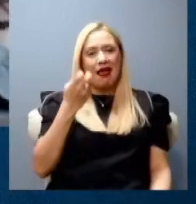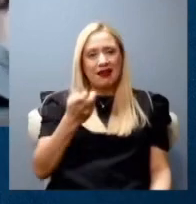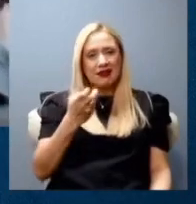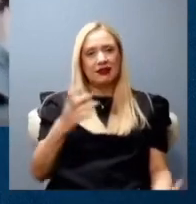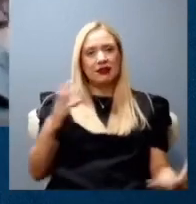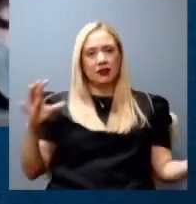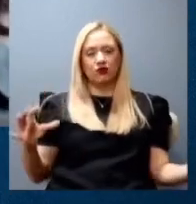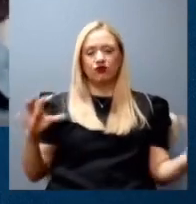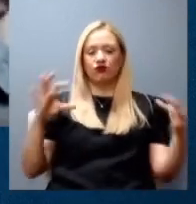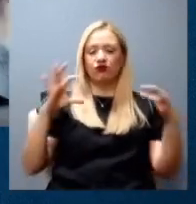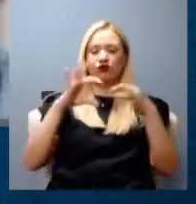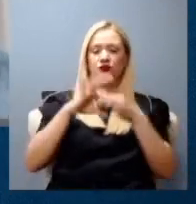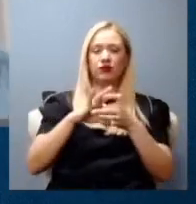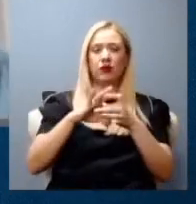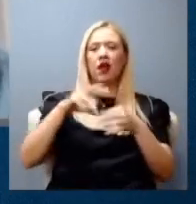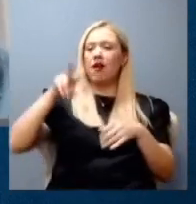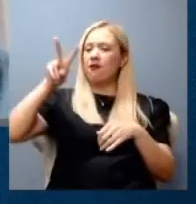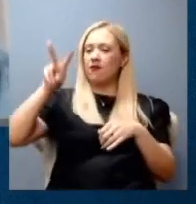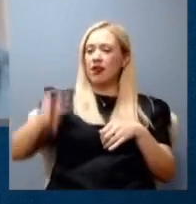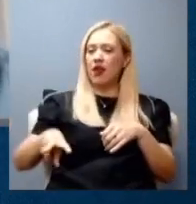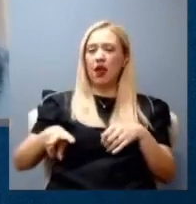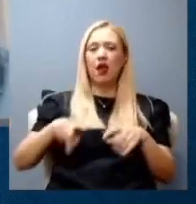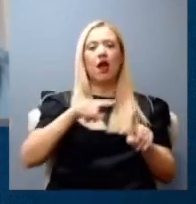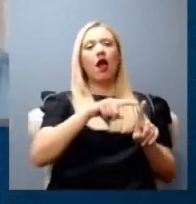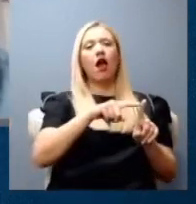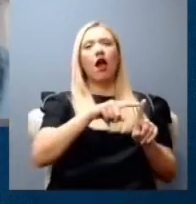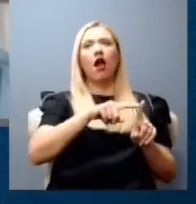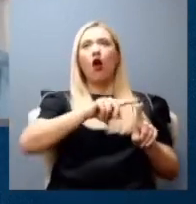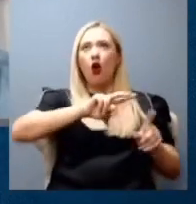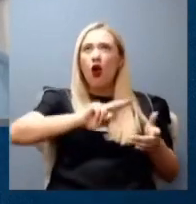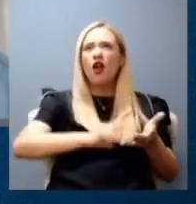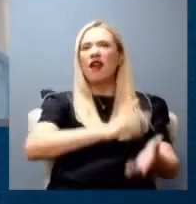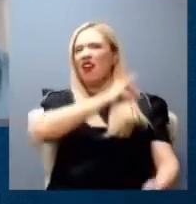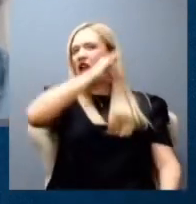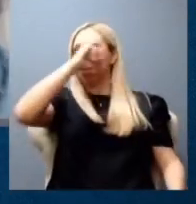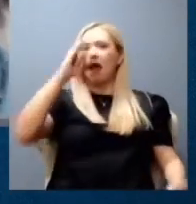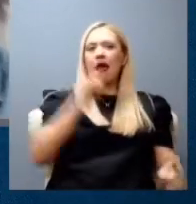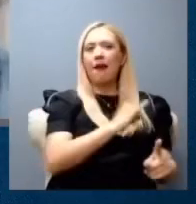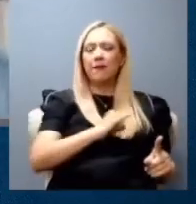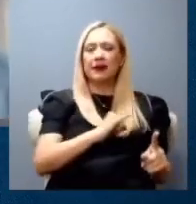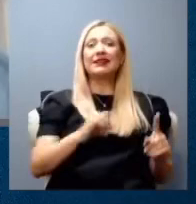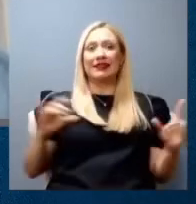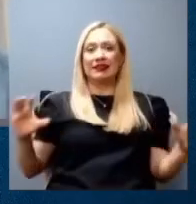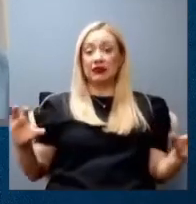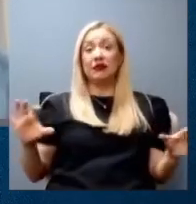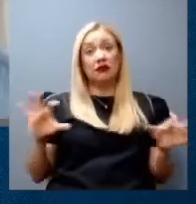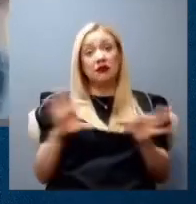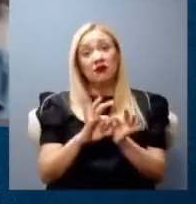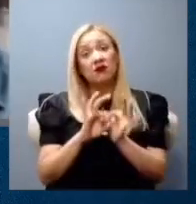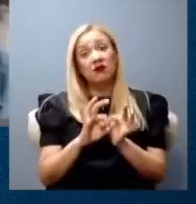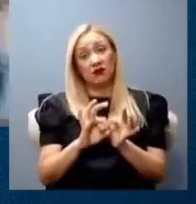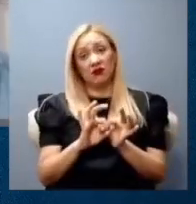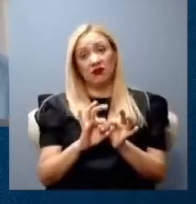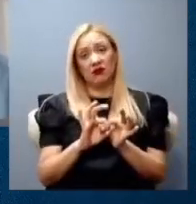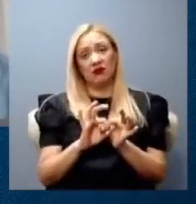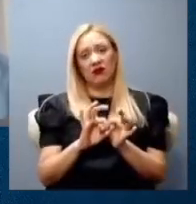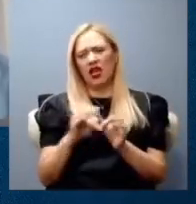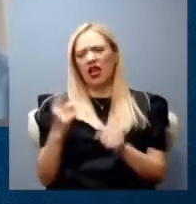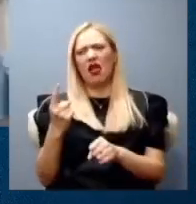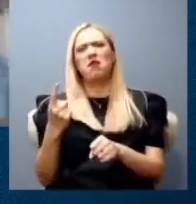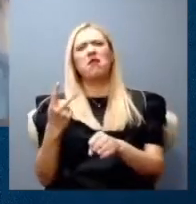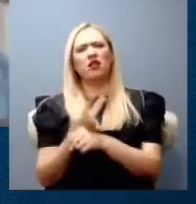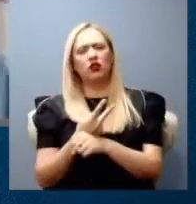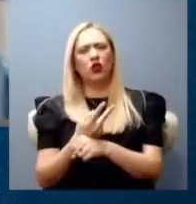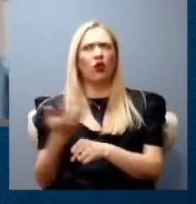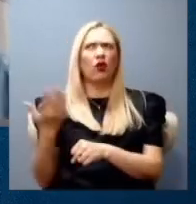que existe entre la verdad y la no repetición. O sea, si queremos que lo que está pasando o lo que ocurrió